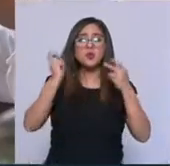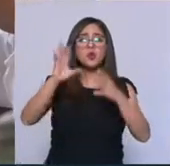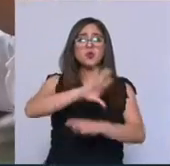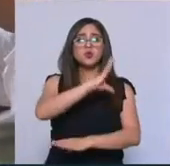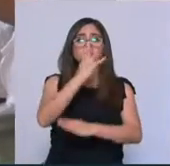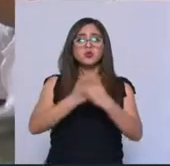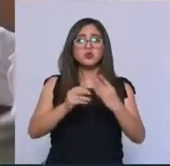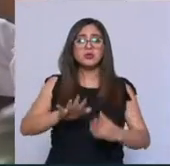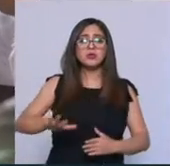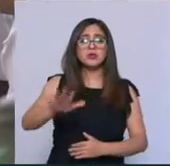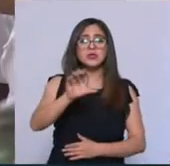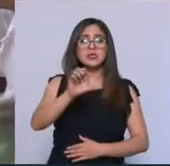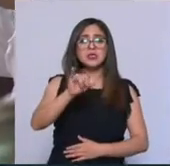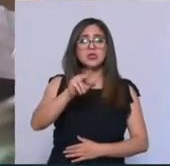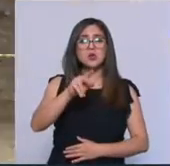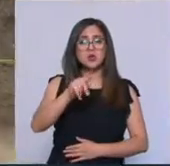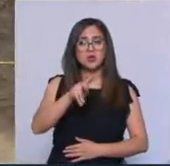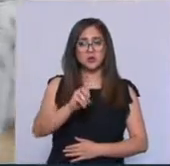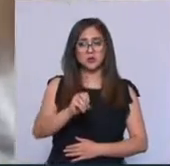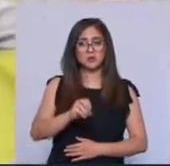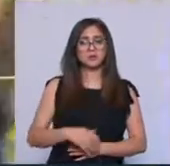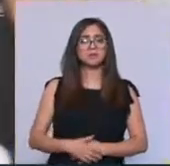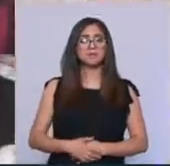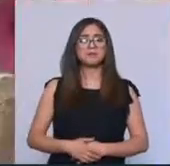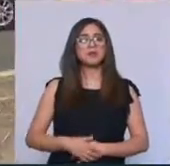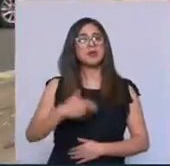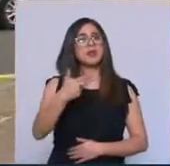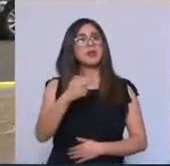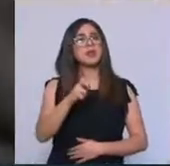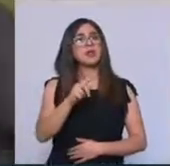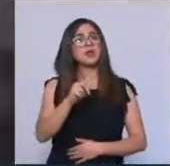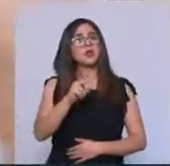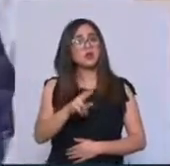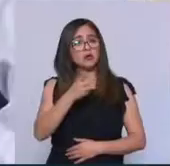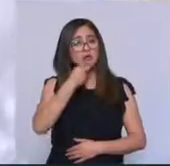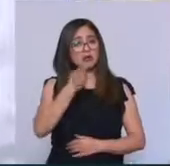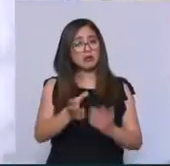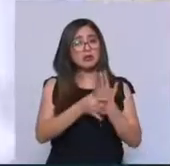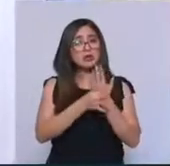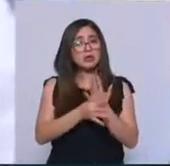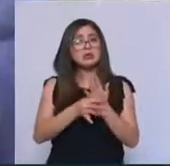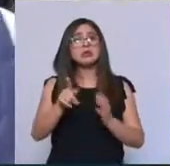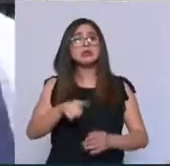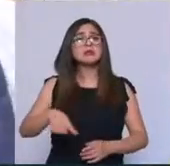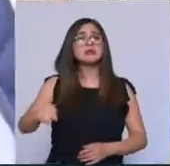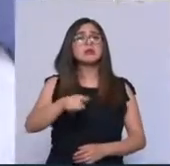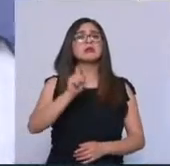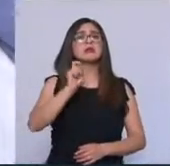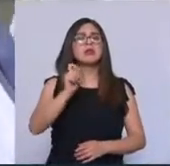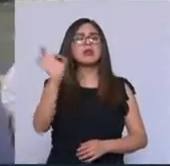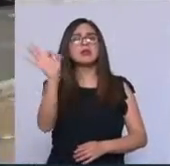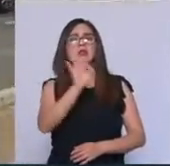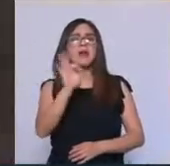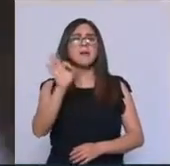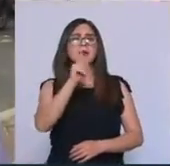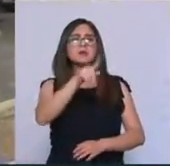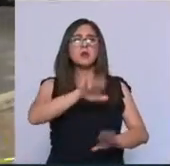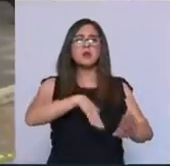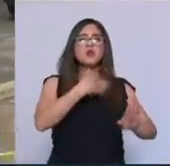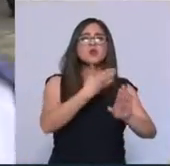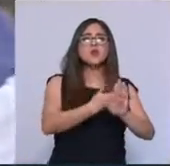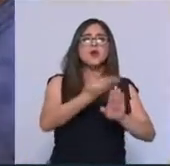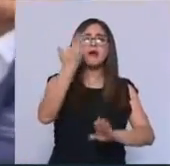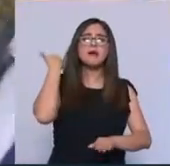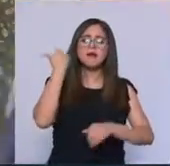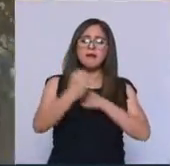al circuito interior. Héctor de Mauleón descartó que el hecho haya tenido relación con amenazas que en